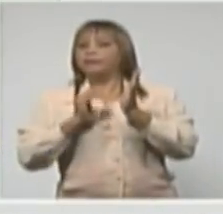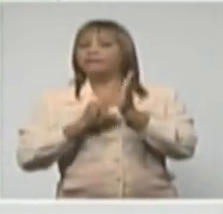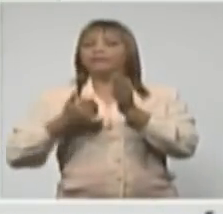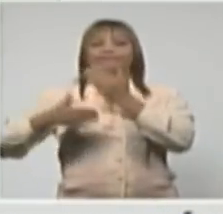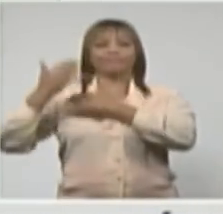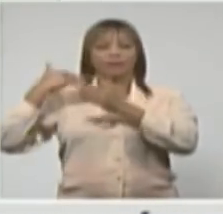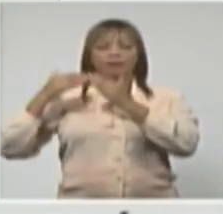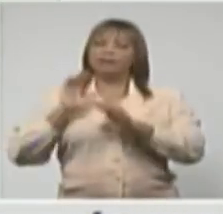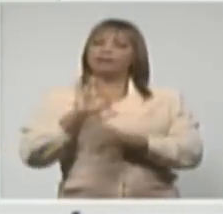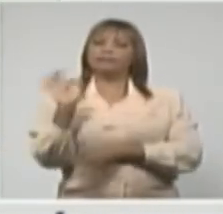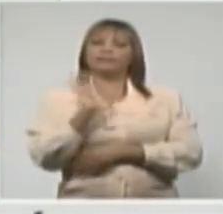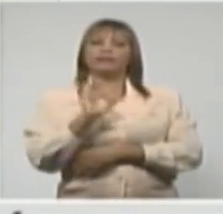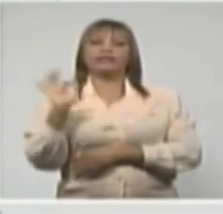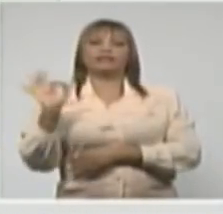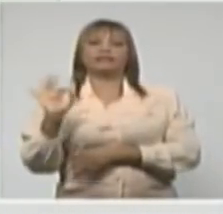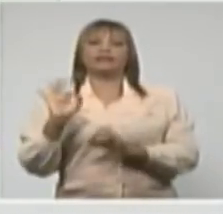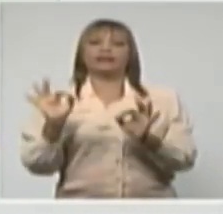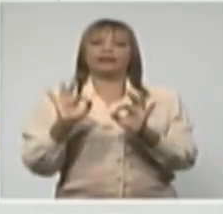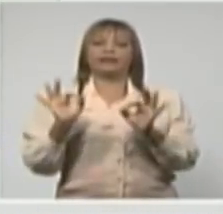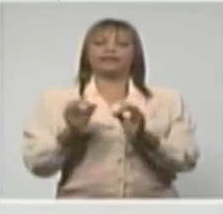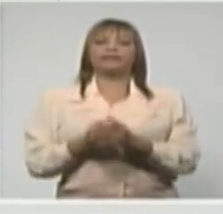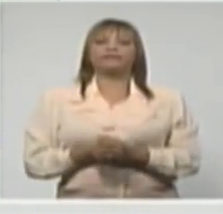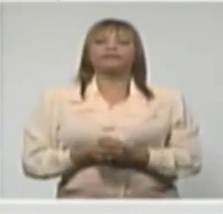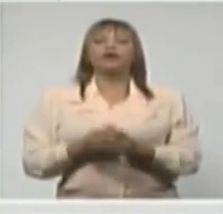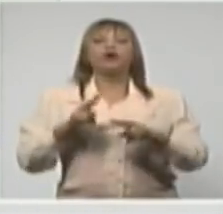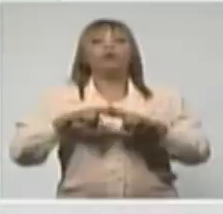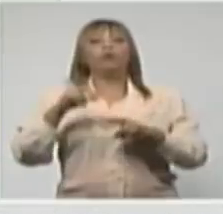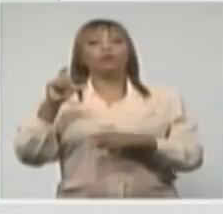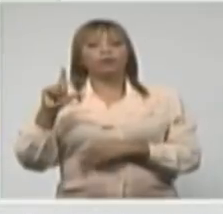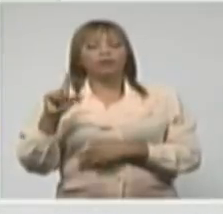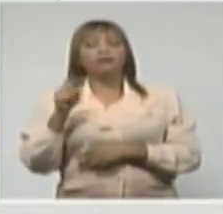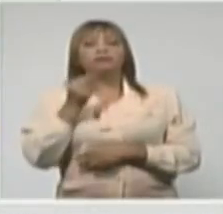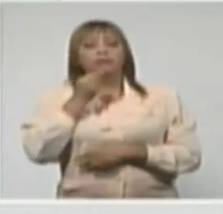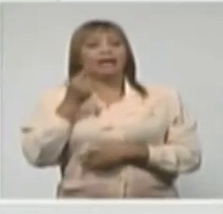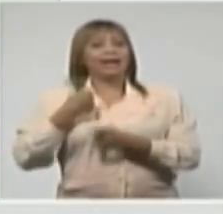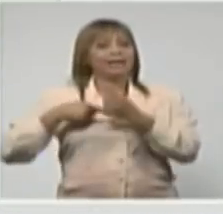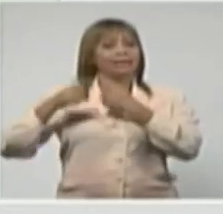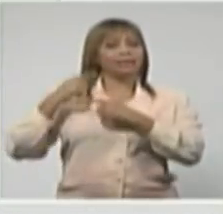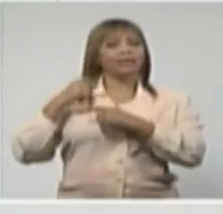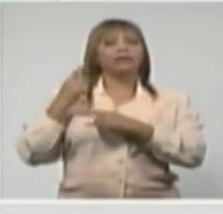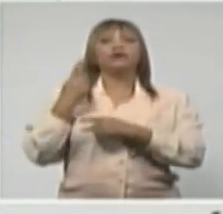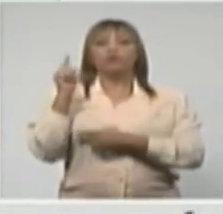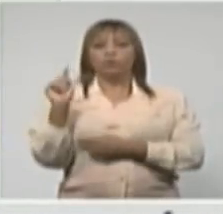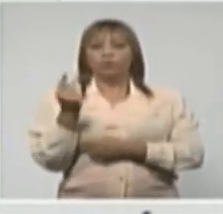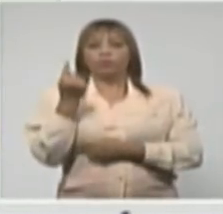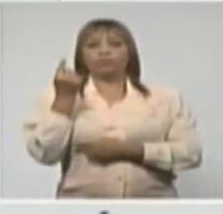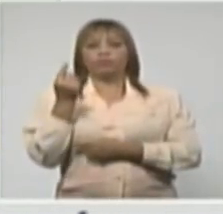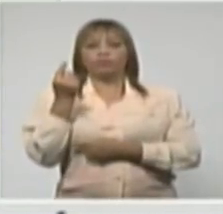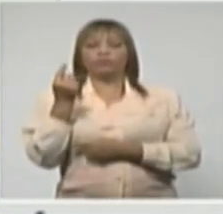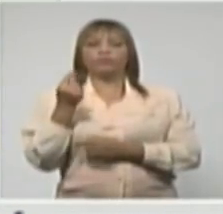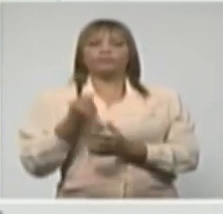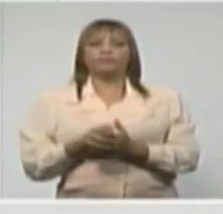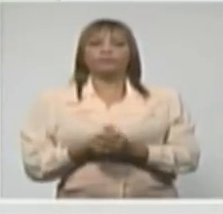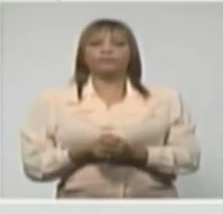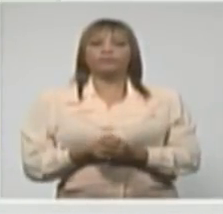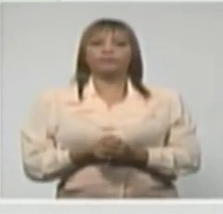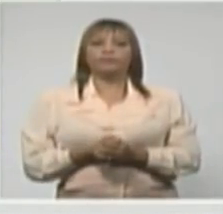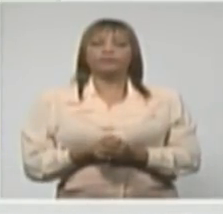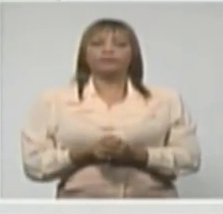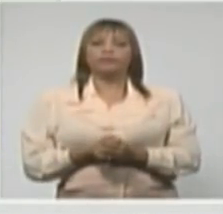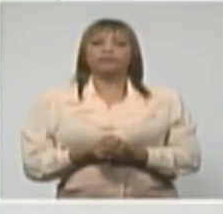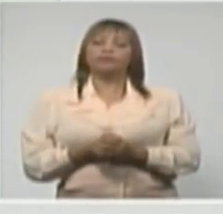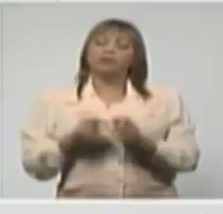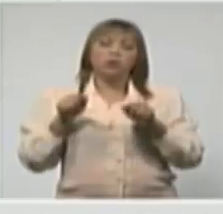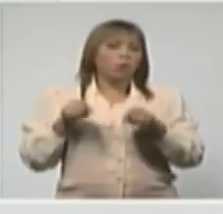Aquí, ayer Holguín todavía presentaba un caso diagnosticado en los últimos 15 días, ya en el día de hoy